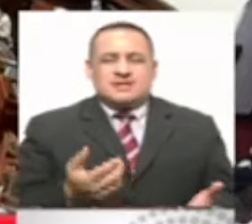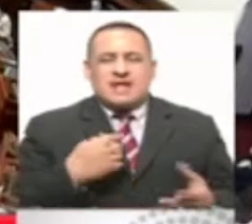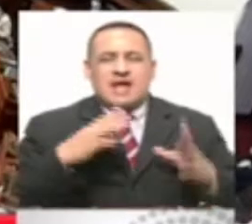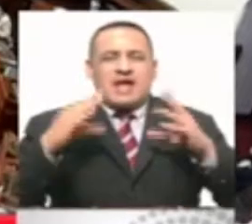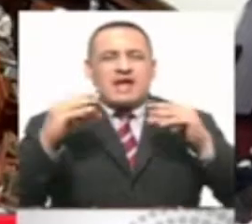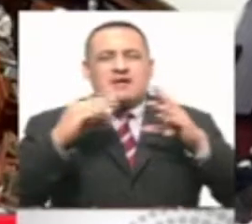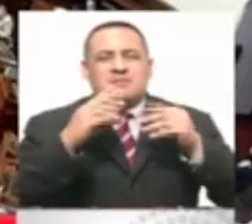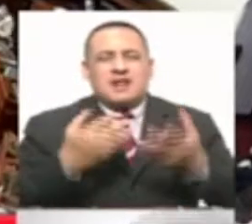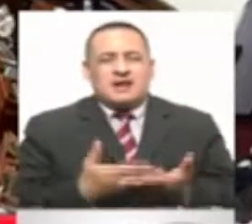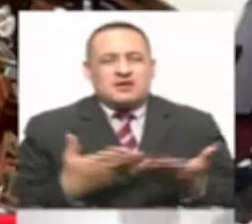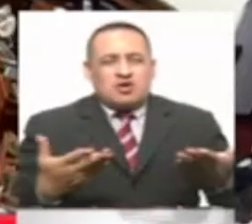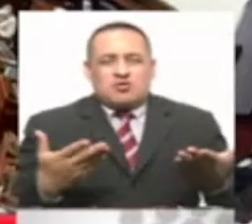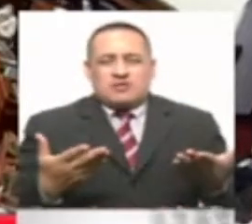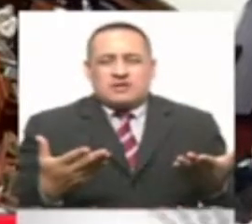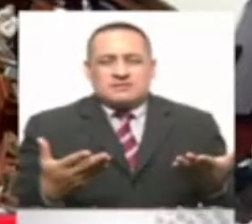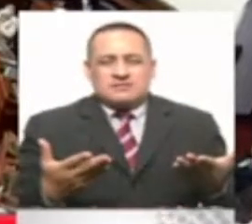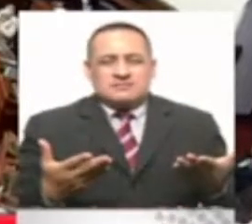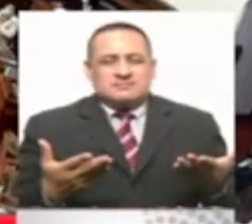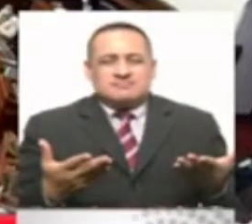discutir acciones que